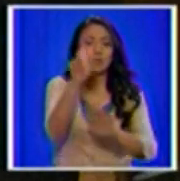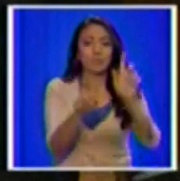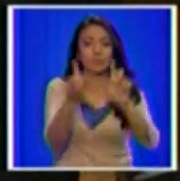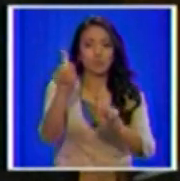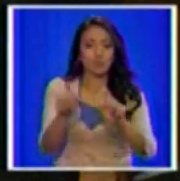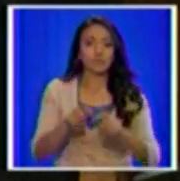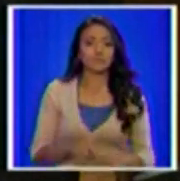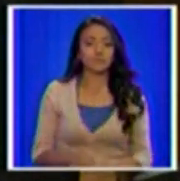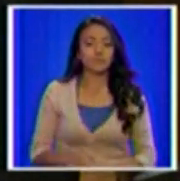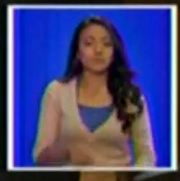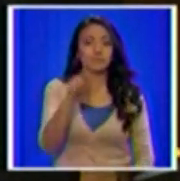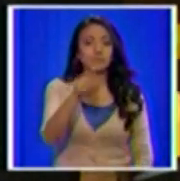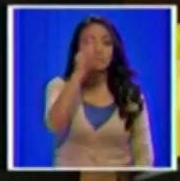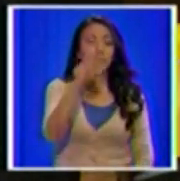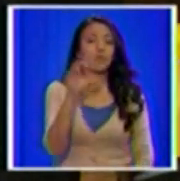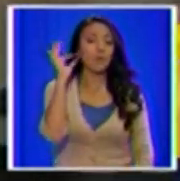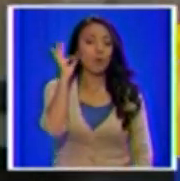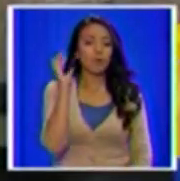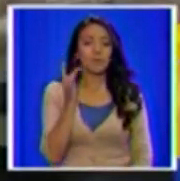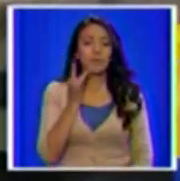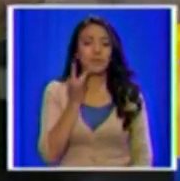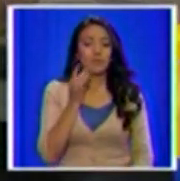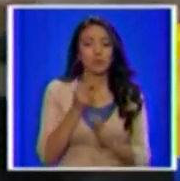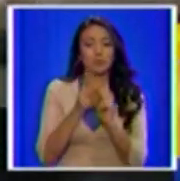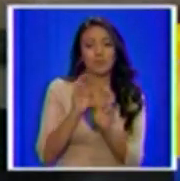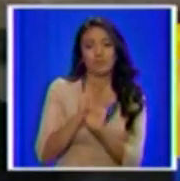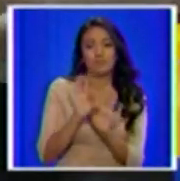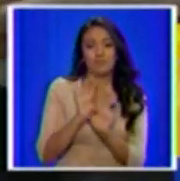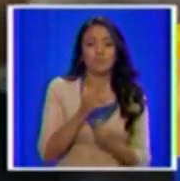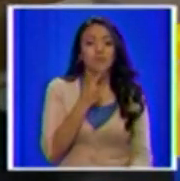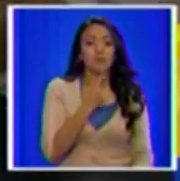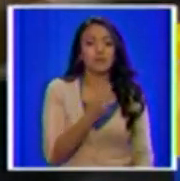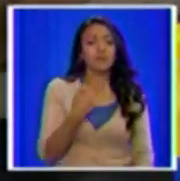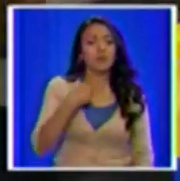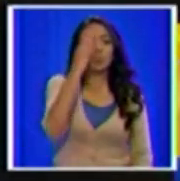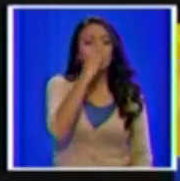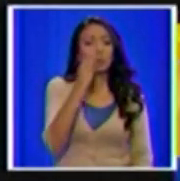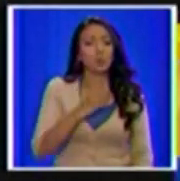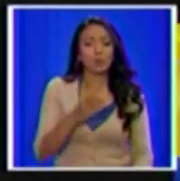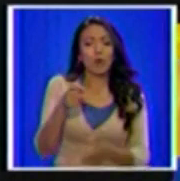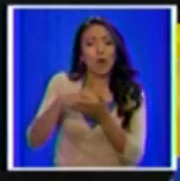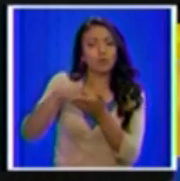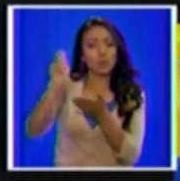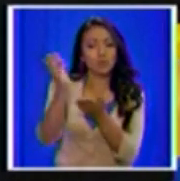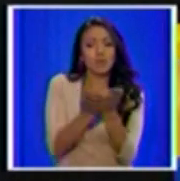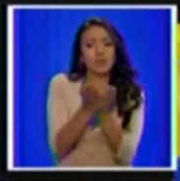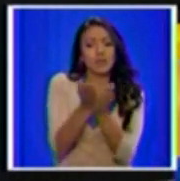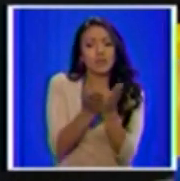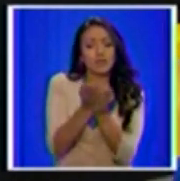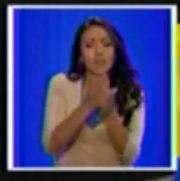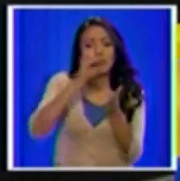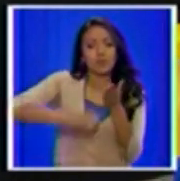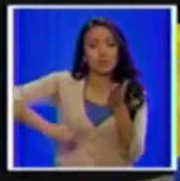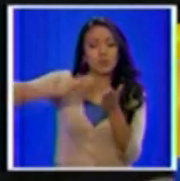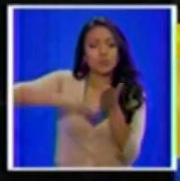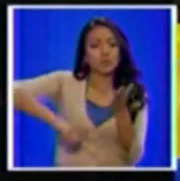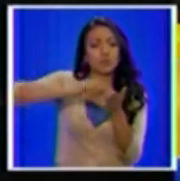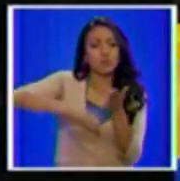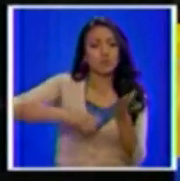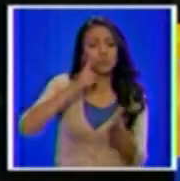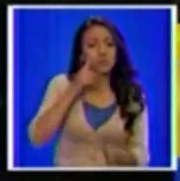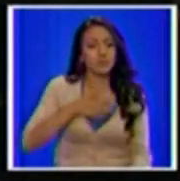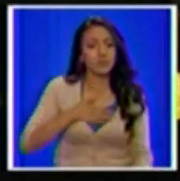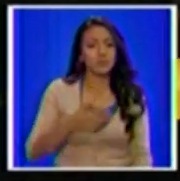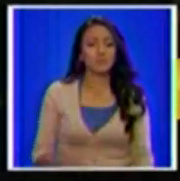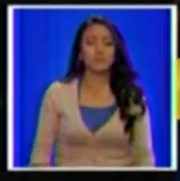usuarios. Esta ciudadana, quien prefirió el anonimato, dijo que nunca autorizó los servicios por los que le descuentan mensualmente. Con una